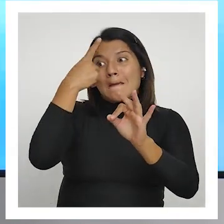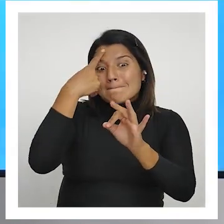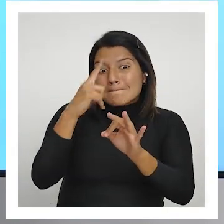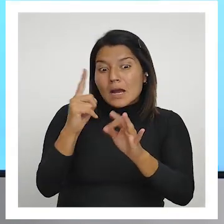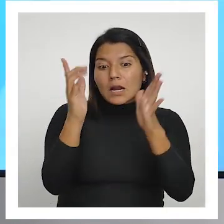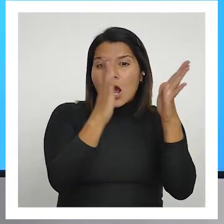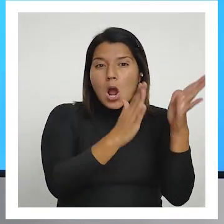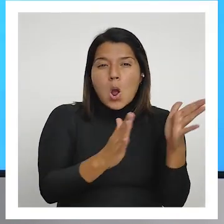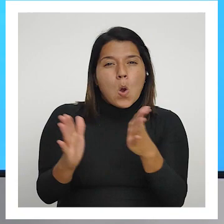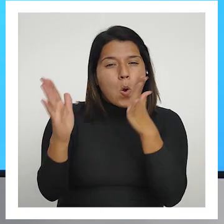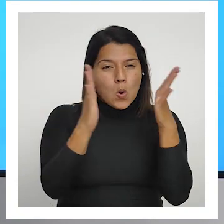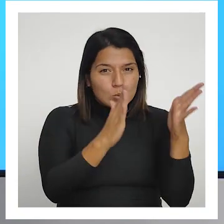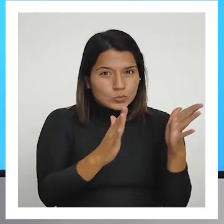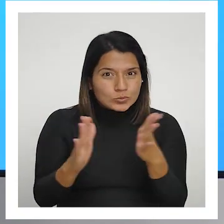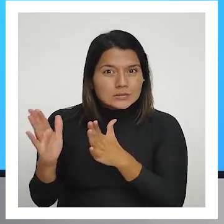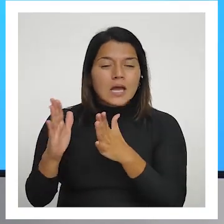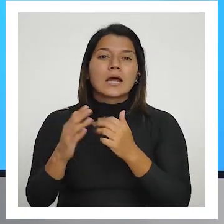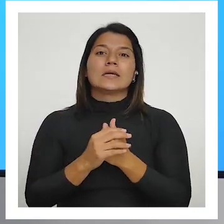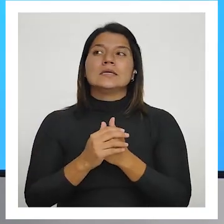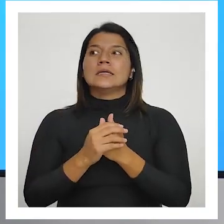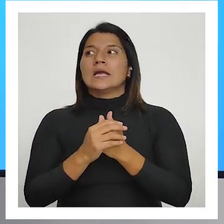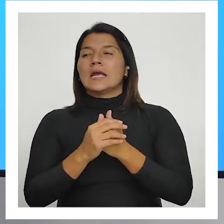organización, ordenando,